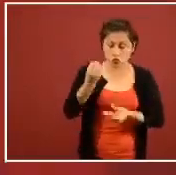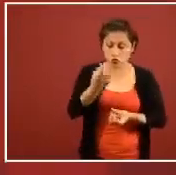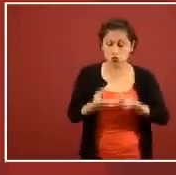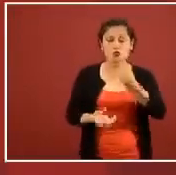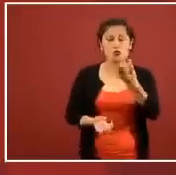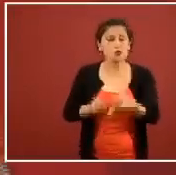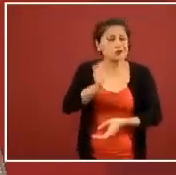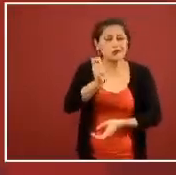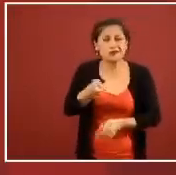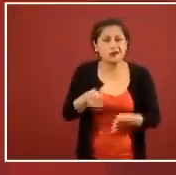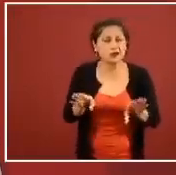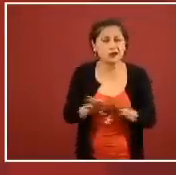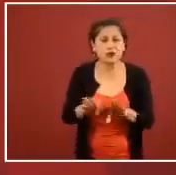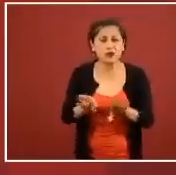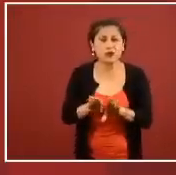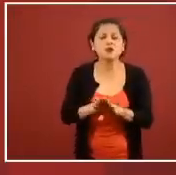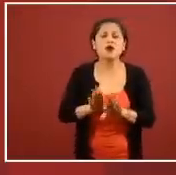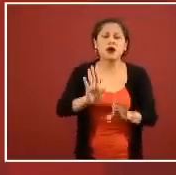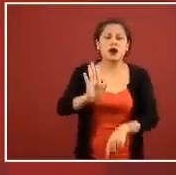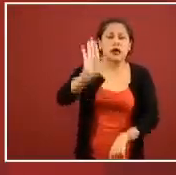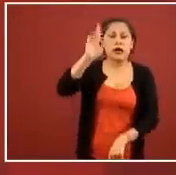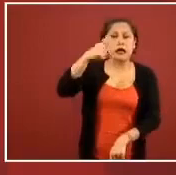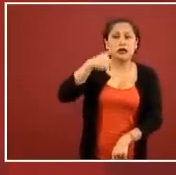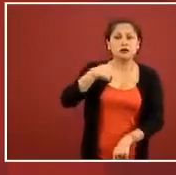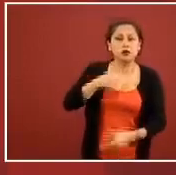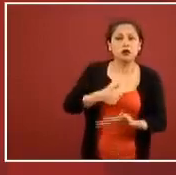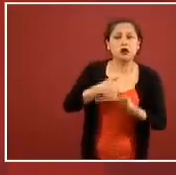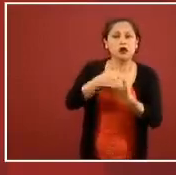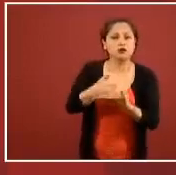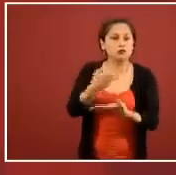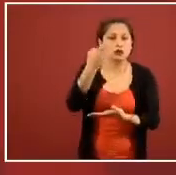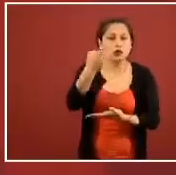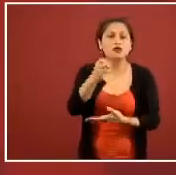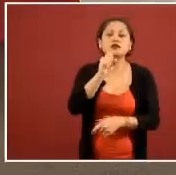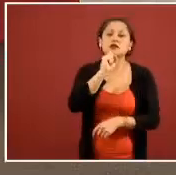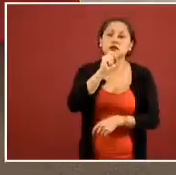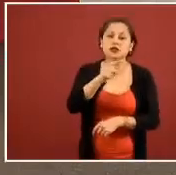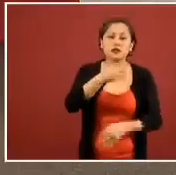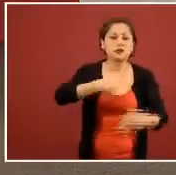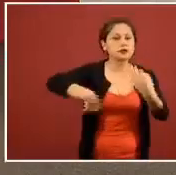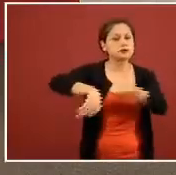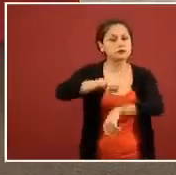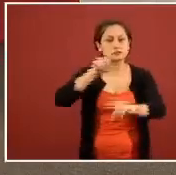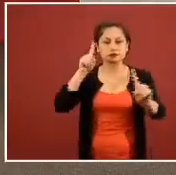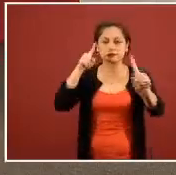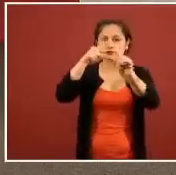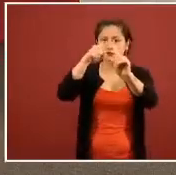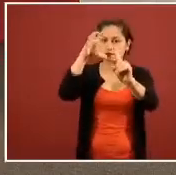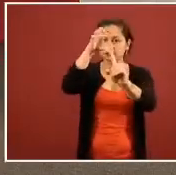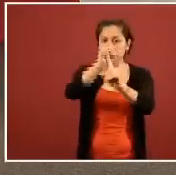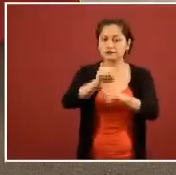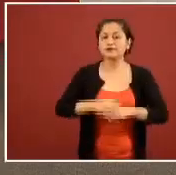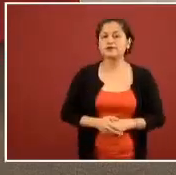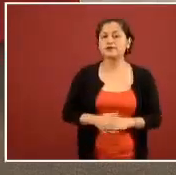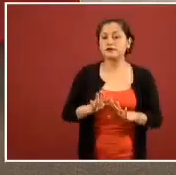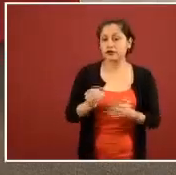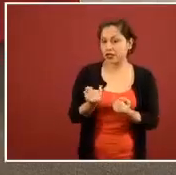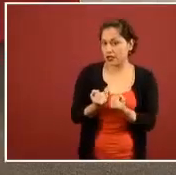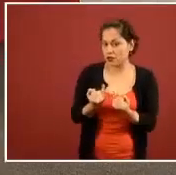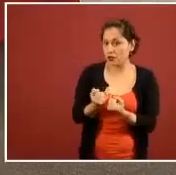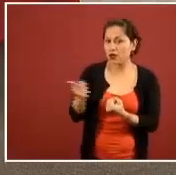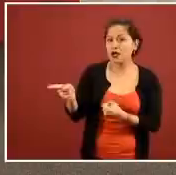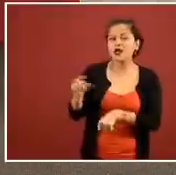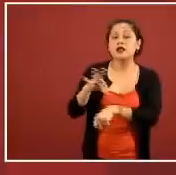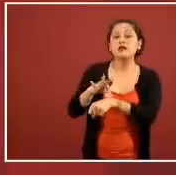y ponerse a disposición de una causa común. Y quería tomar lo que dice el doctor Cortés también de manera